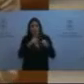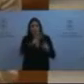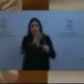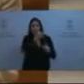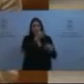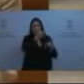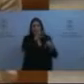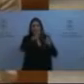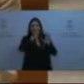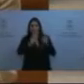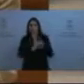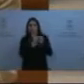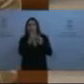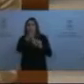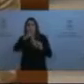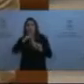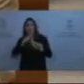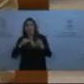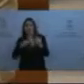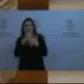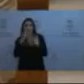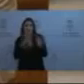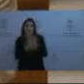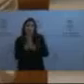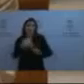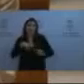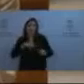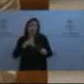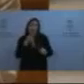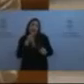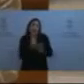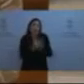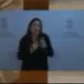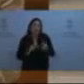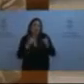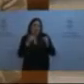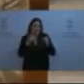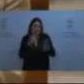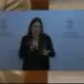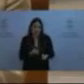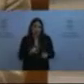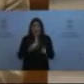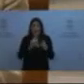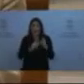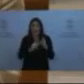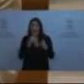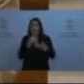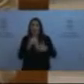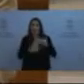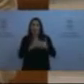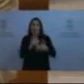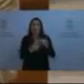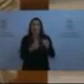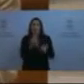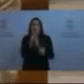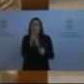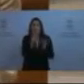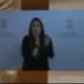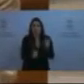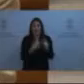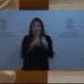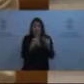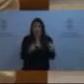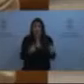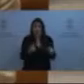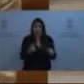sido declarados indemnes a brucelosis bovina. Datos oficiales. Y tercero, evolución del precio de la leche. Asturias